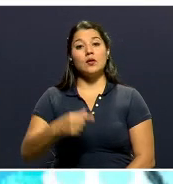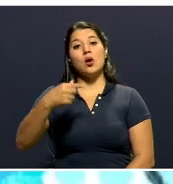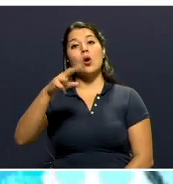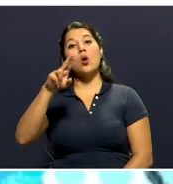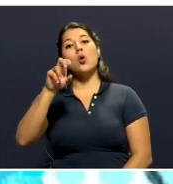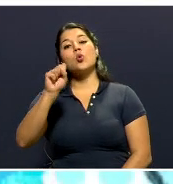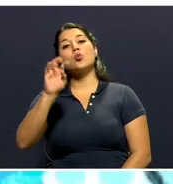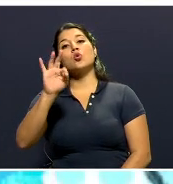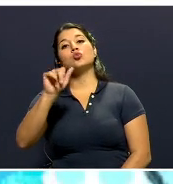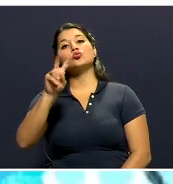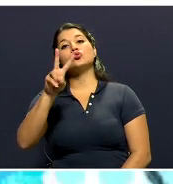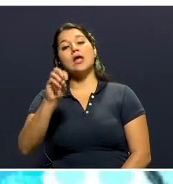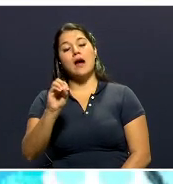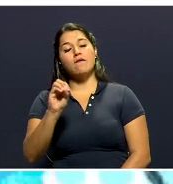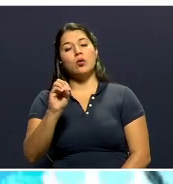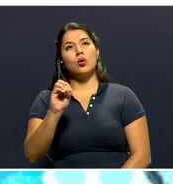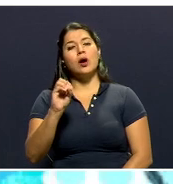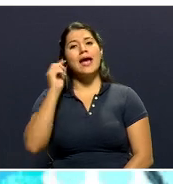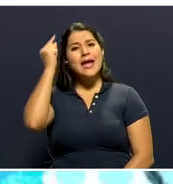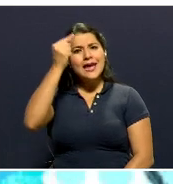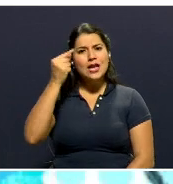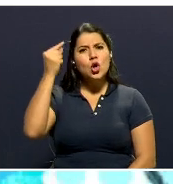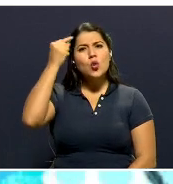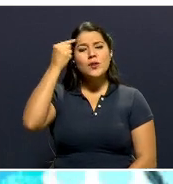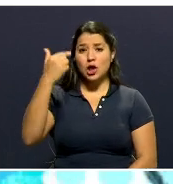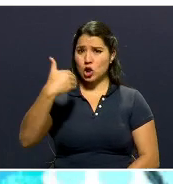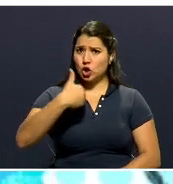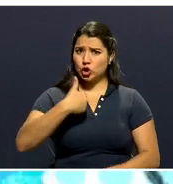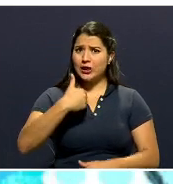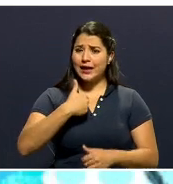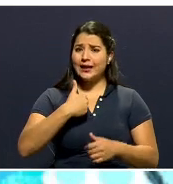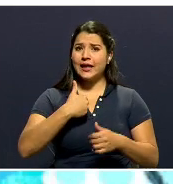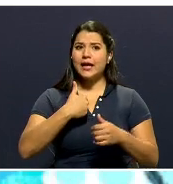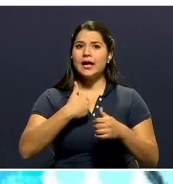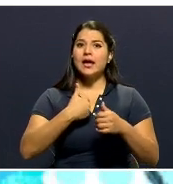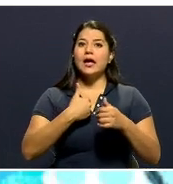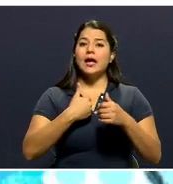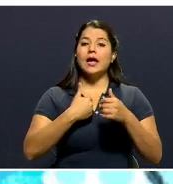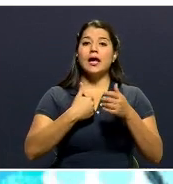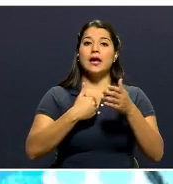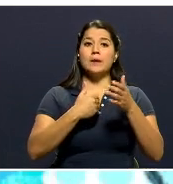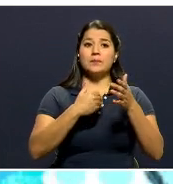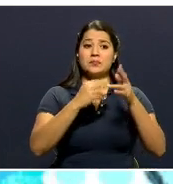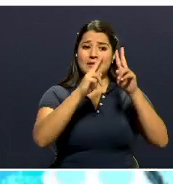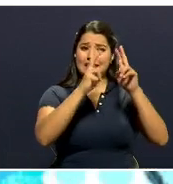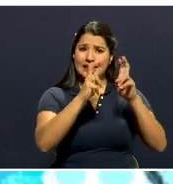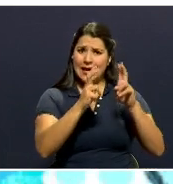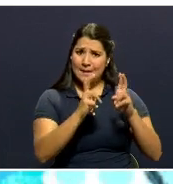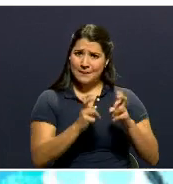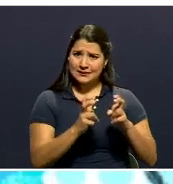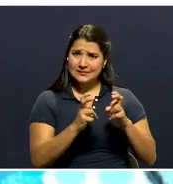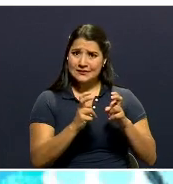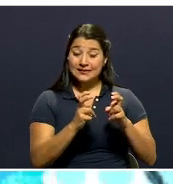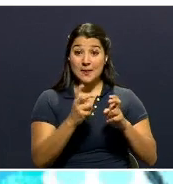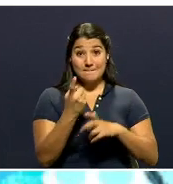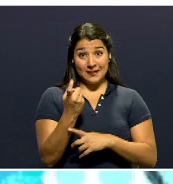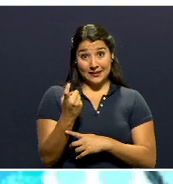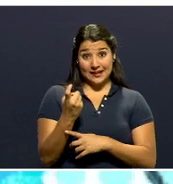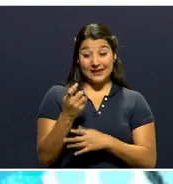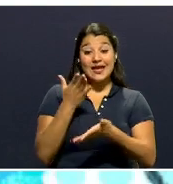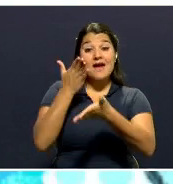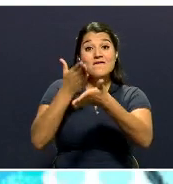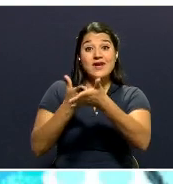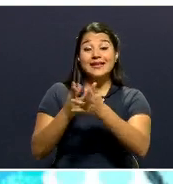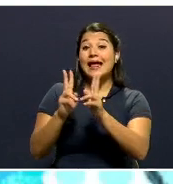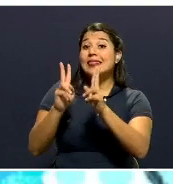Gustavo, gracias Gina. Gustavo, el gobierno tiene una agenda legislativa que afecta a sectores muy poderosos como la banca,